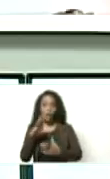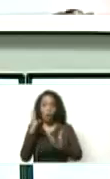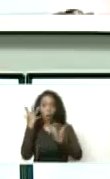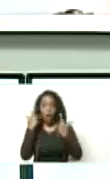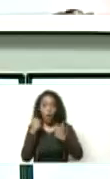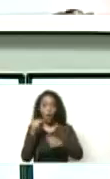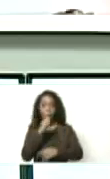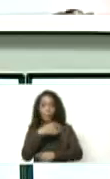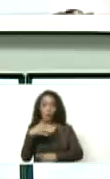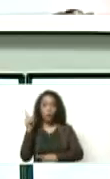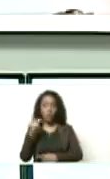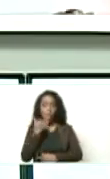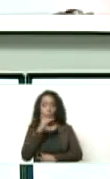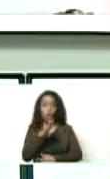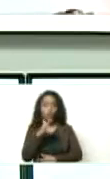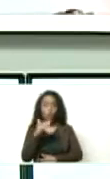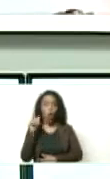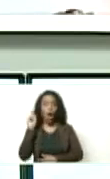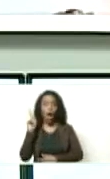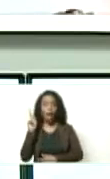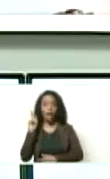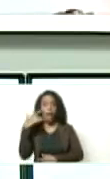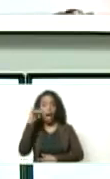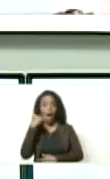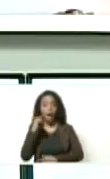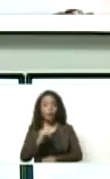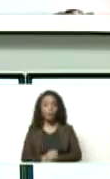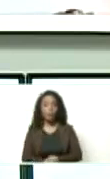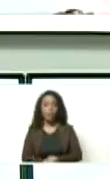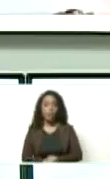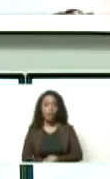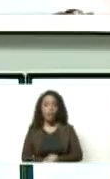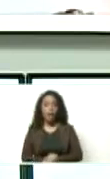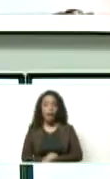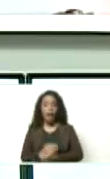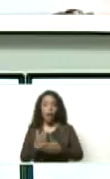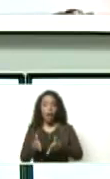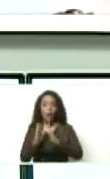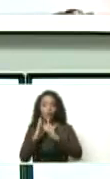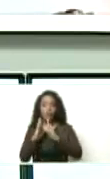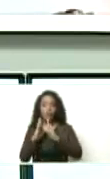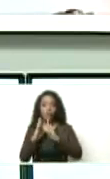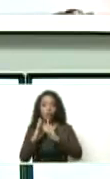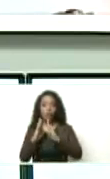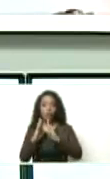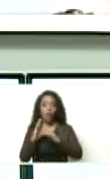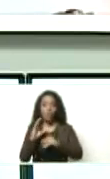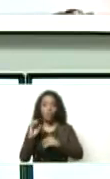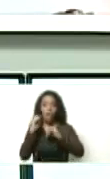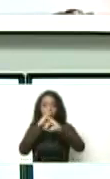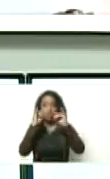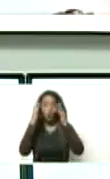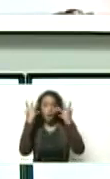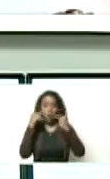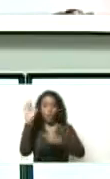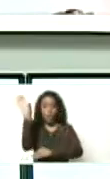pronto, pronto estarán en las instalaciones del zoológico de Caricuao para que